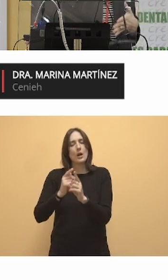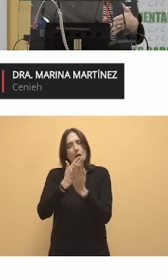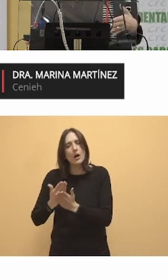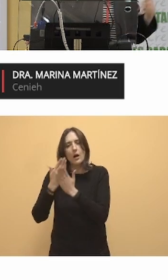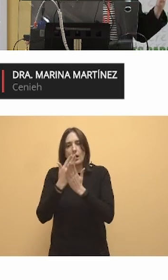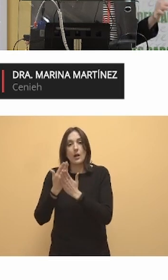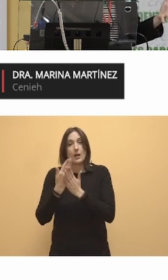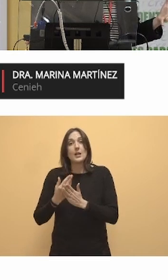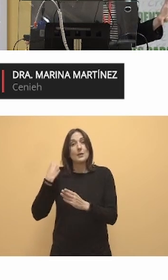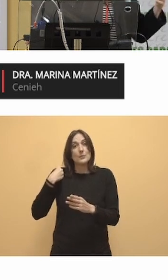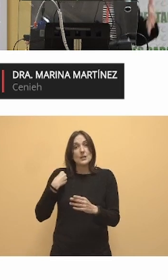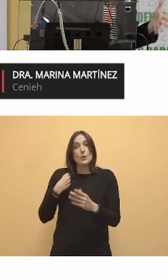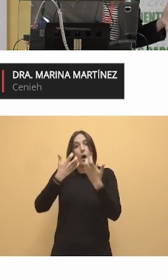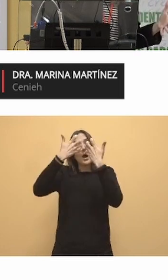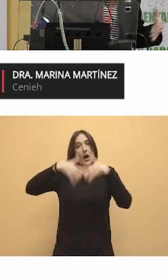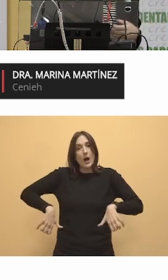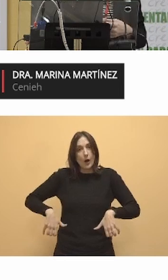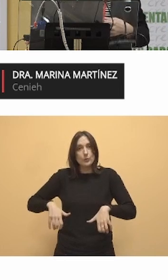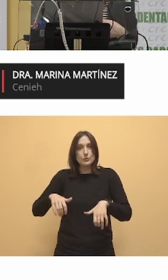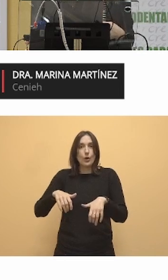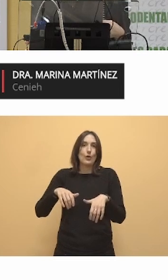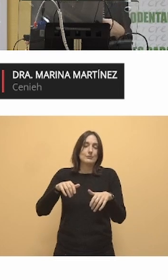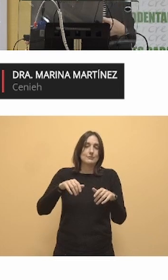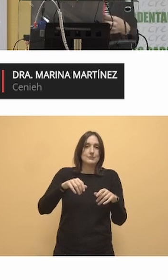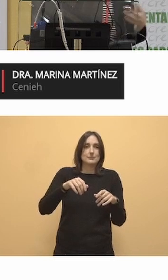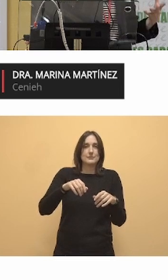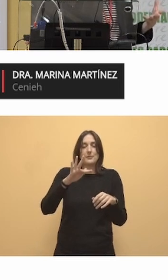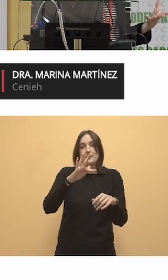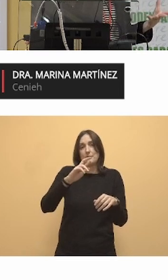de autofasia, no autofábrica, pues